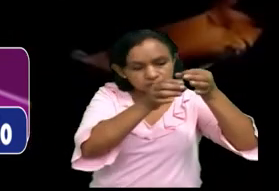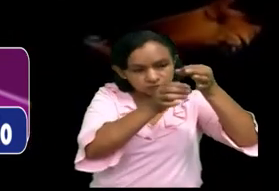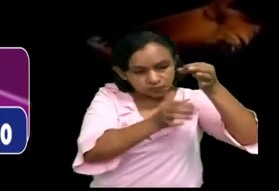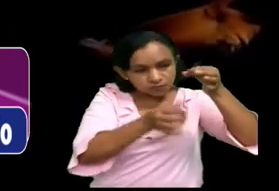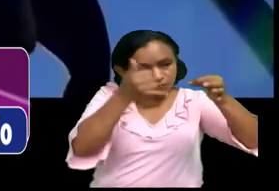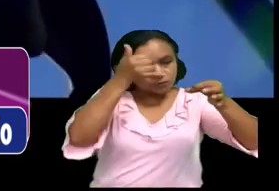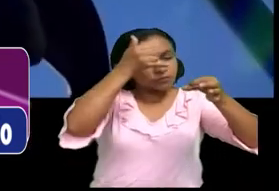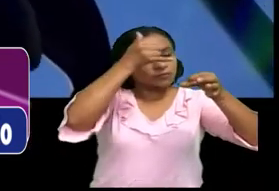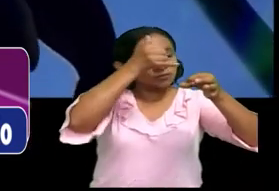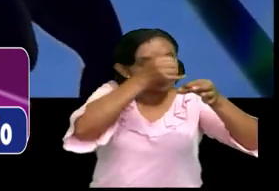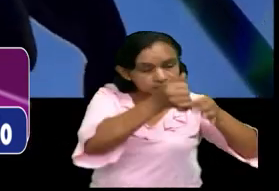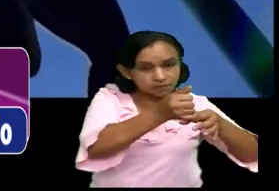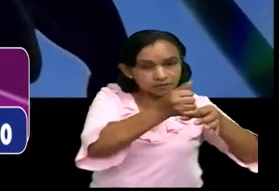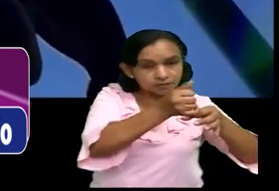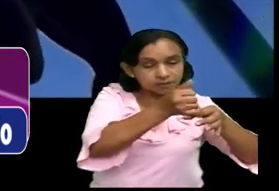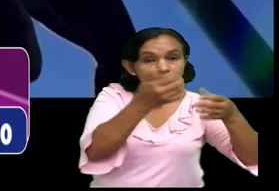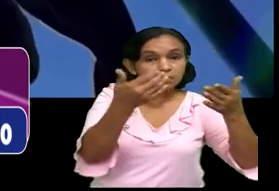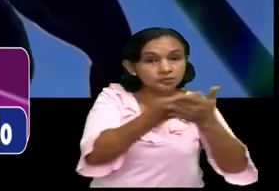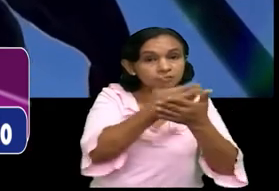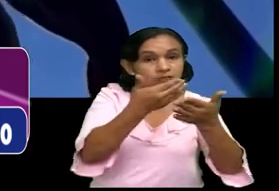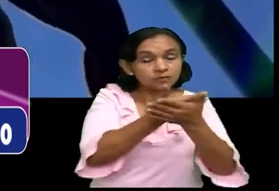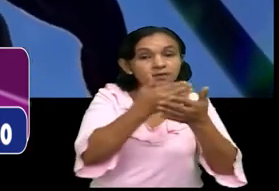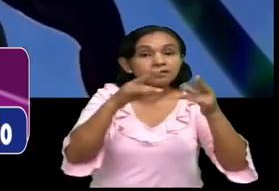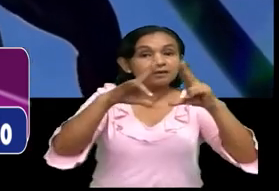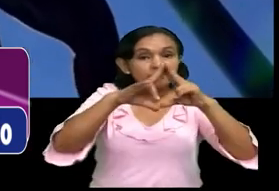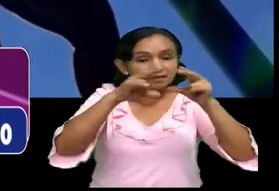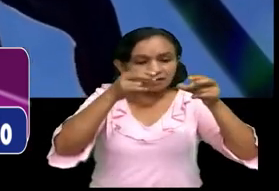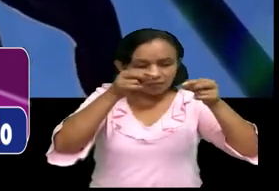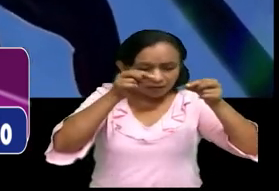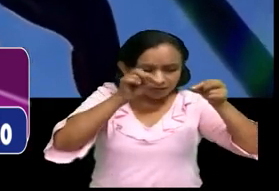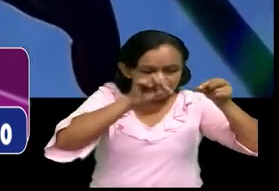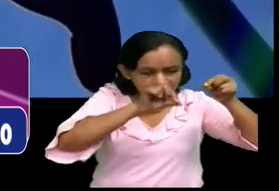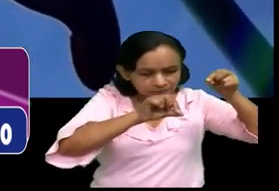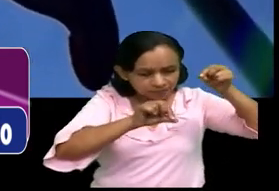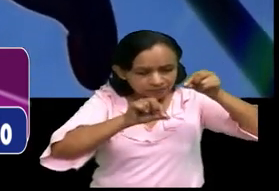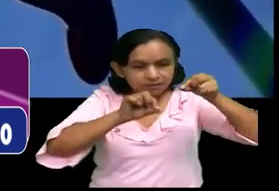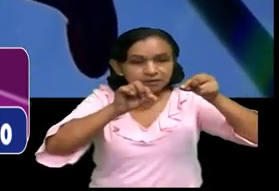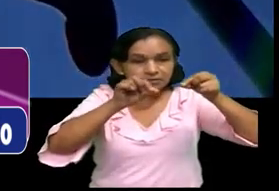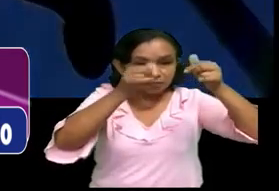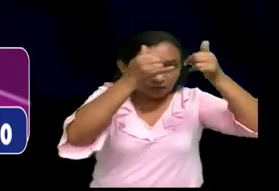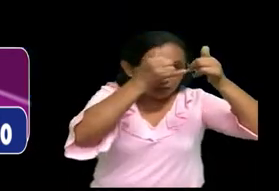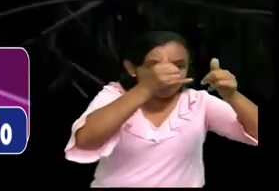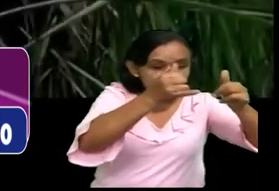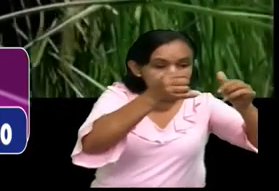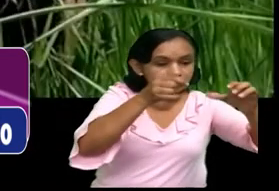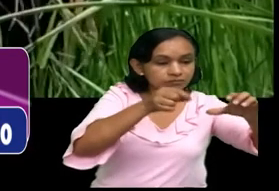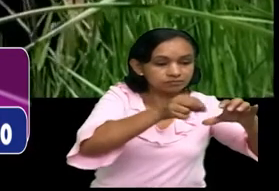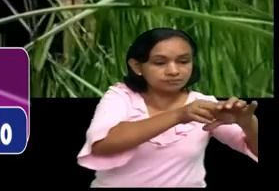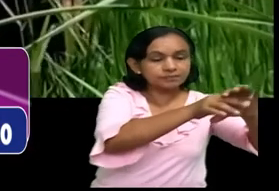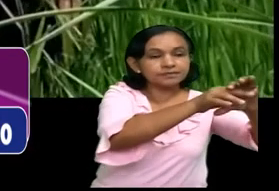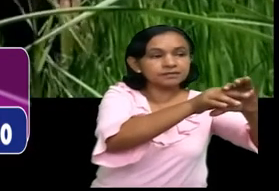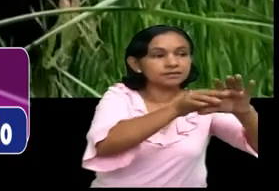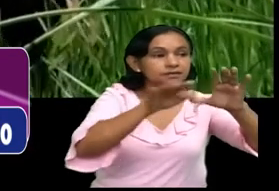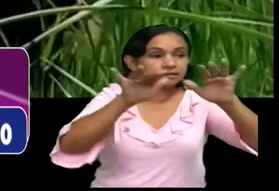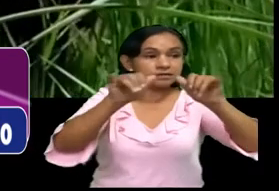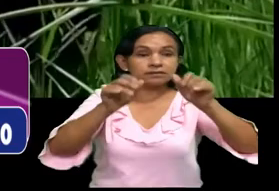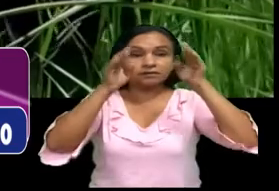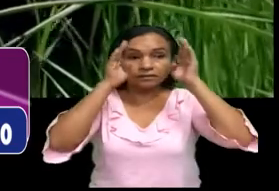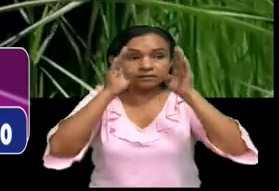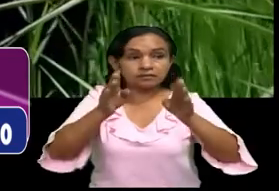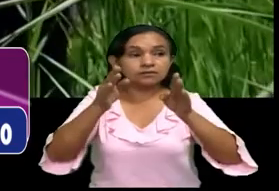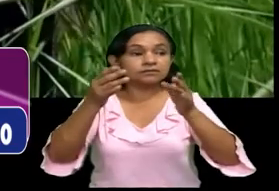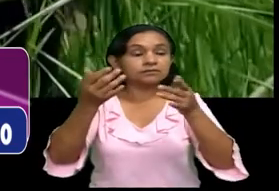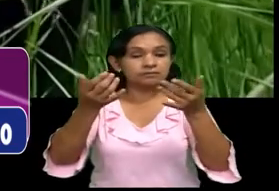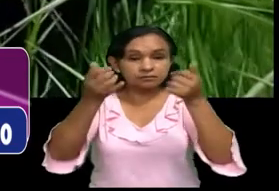es una actividad novedosa en Nicaragua, ya se está desarrollando. Aquí hay una empresa que da el servicio de fertilización